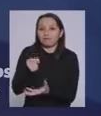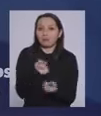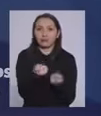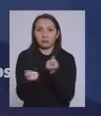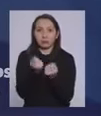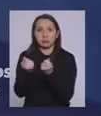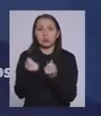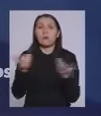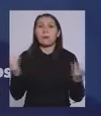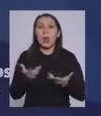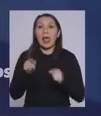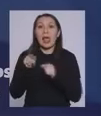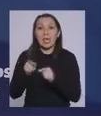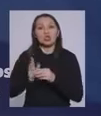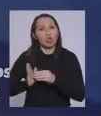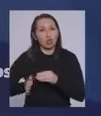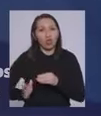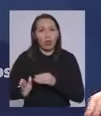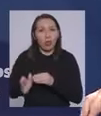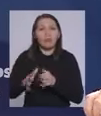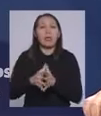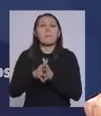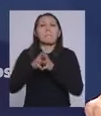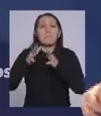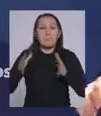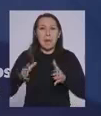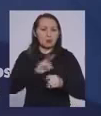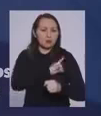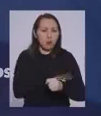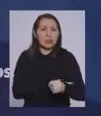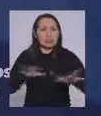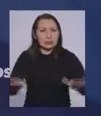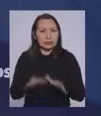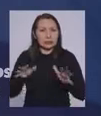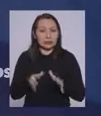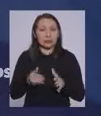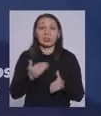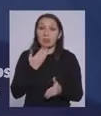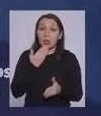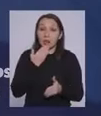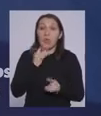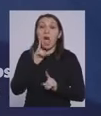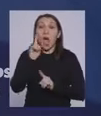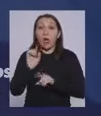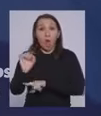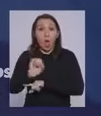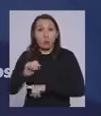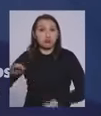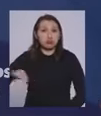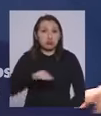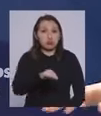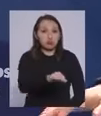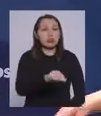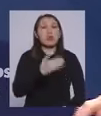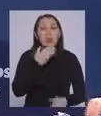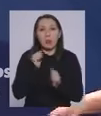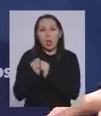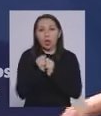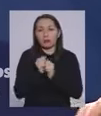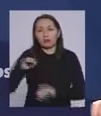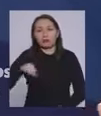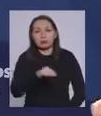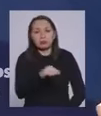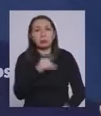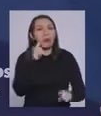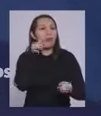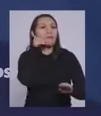que eso continúe con mayor fuerza. Vamos a tener móviles para ir con móviles a